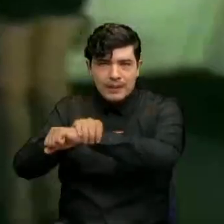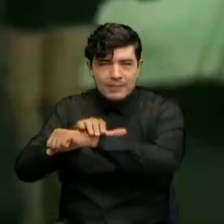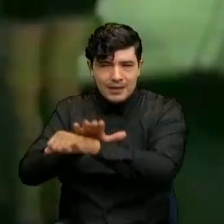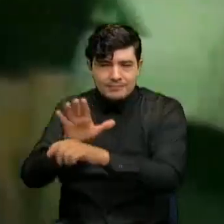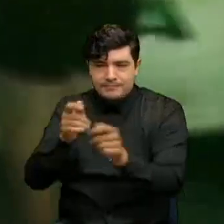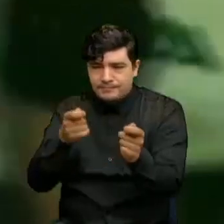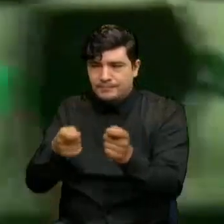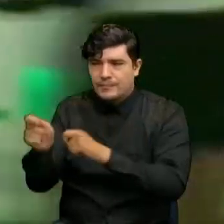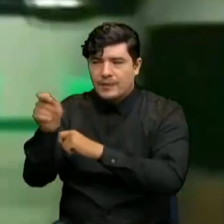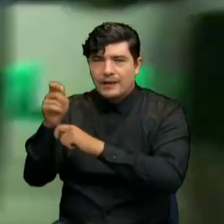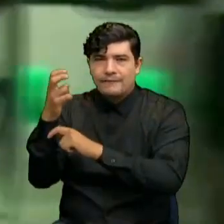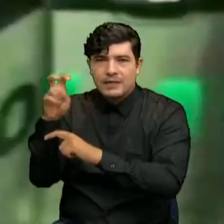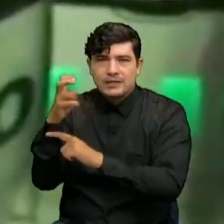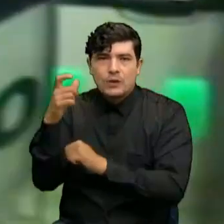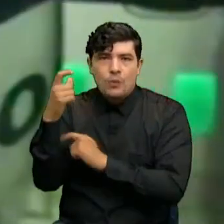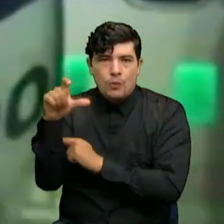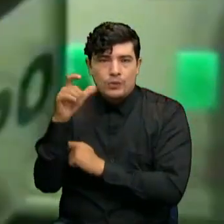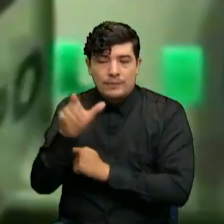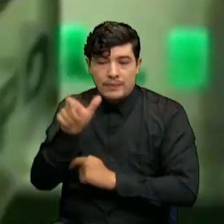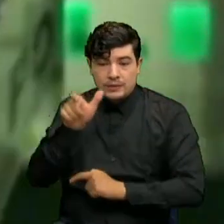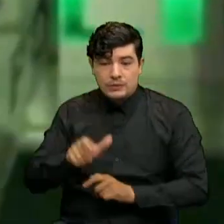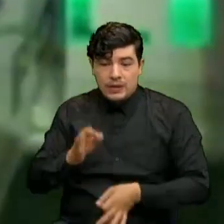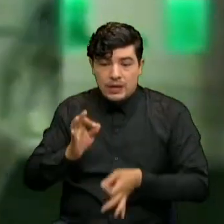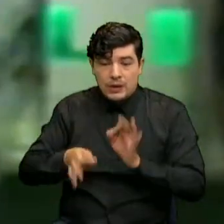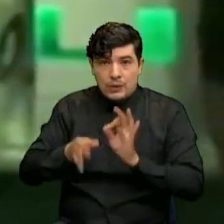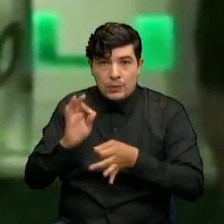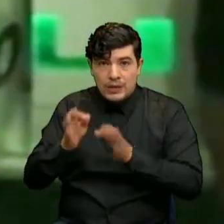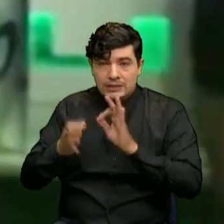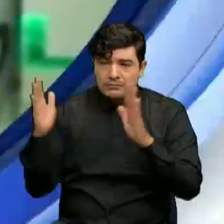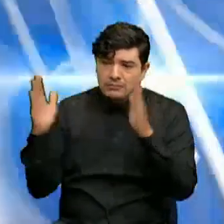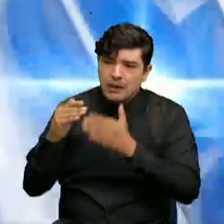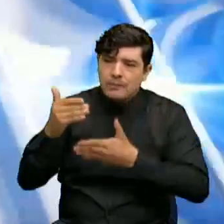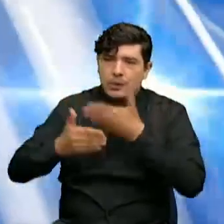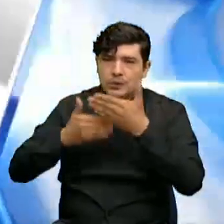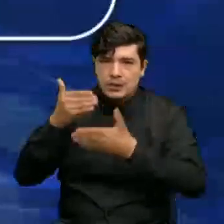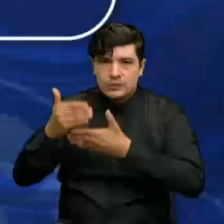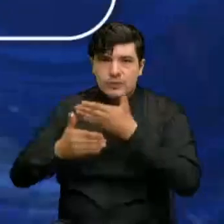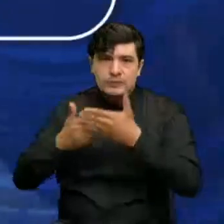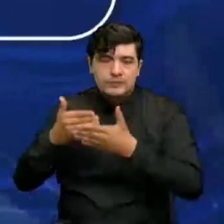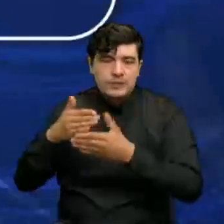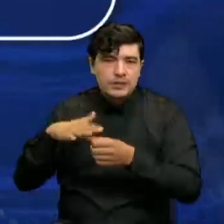cúcuta donde un juez de control de garantías le definirá su situación judicial